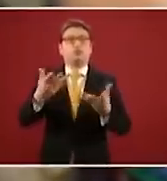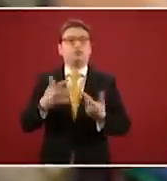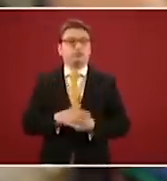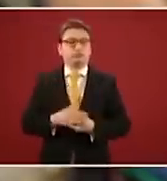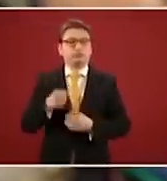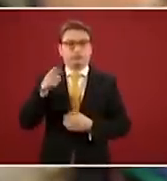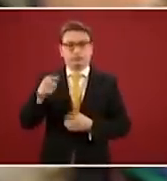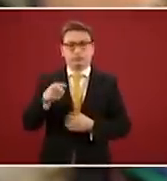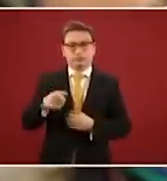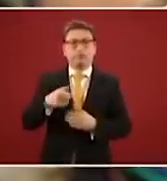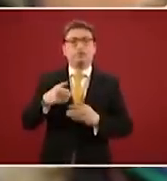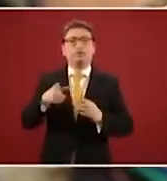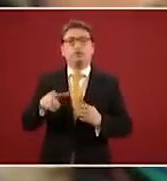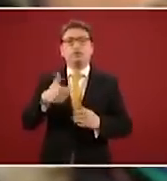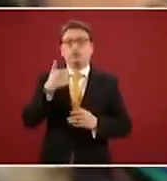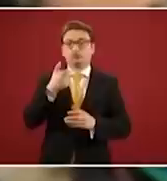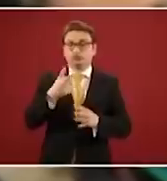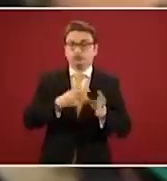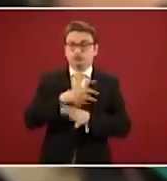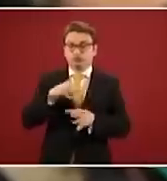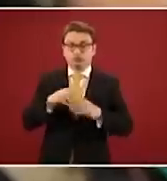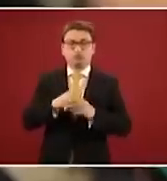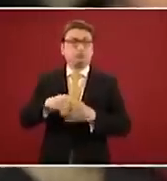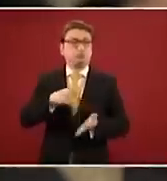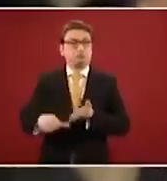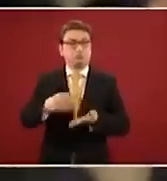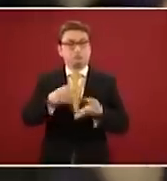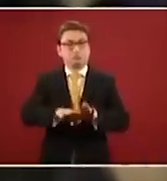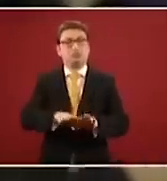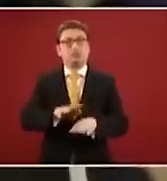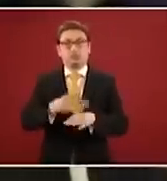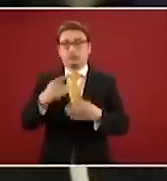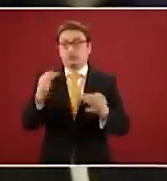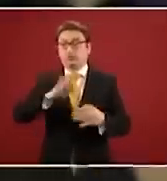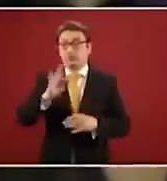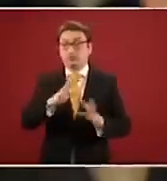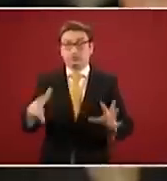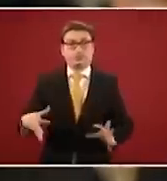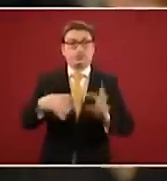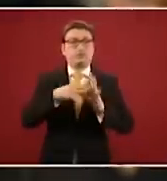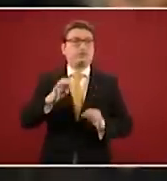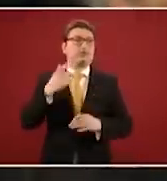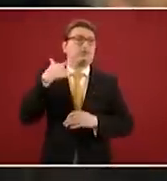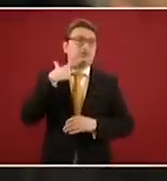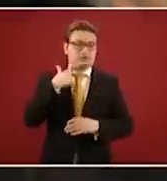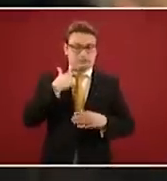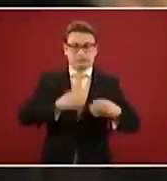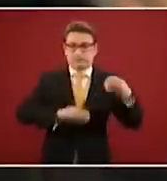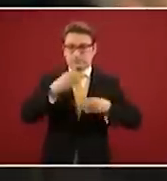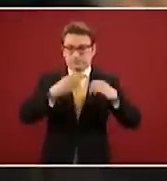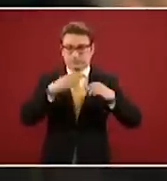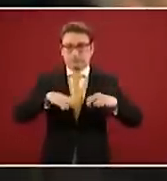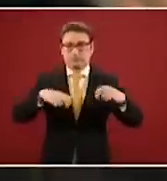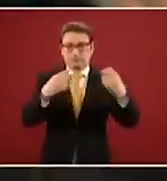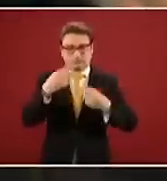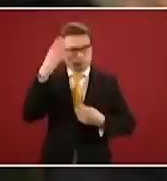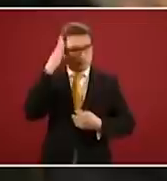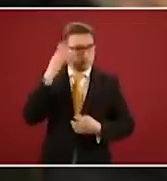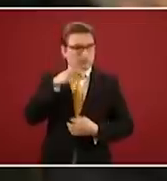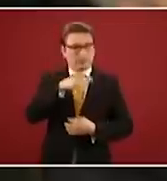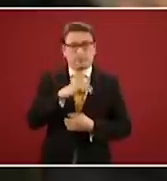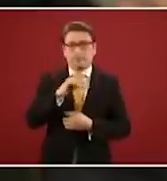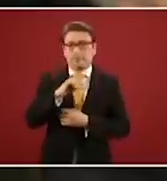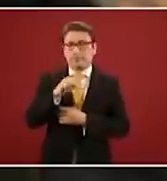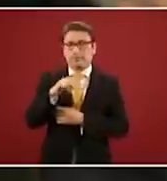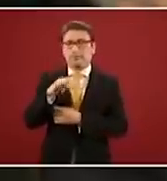cuánto estaría congelado, si hay alguna vinculación con el exministro Eduardo Medina Mora y si las cuentas de Medina Mora